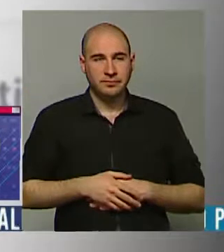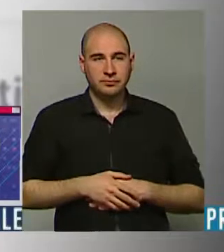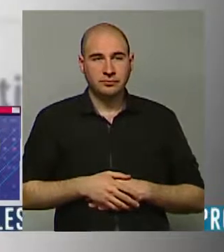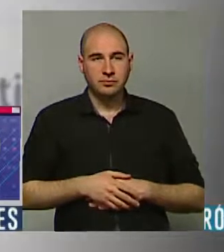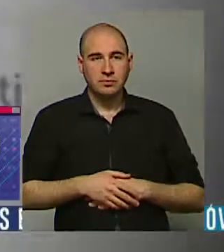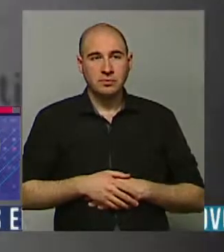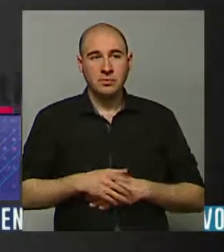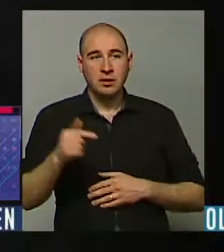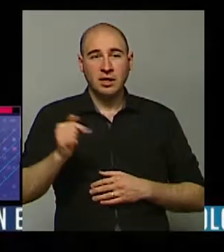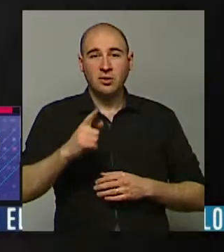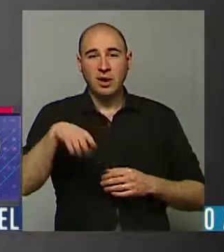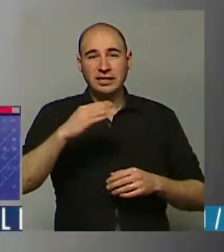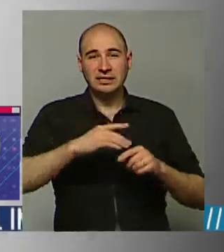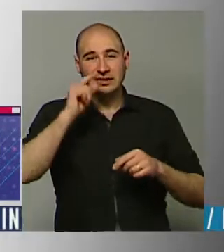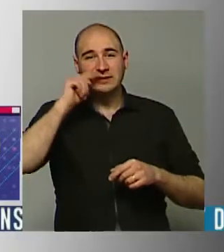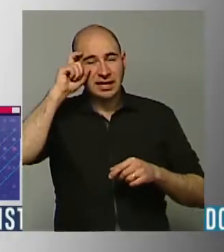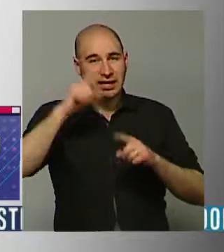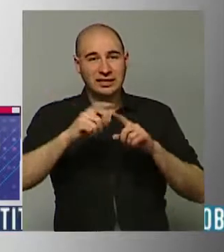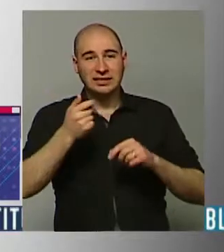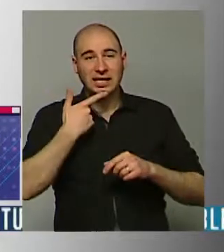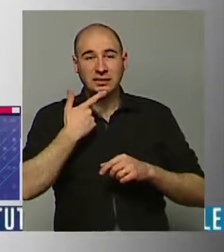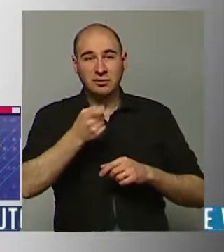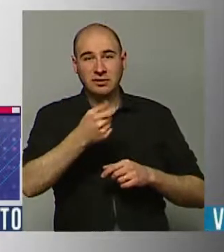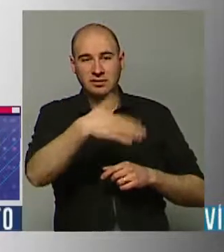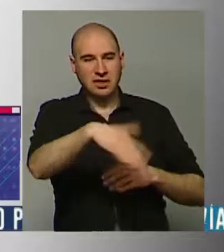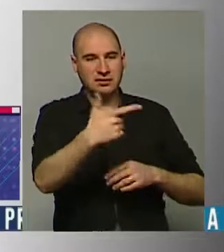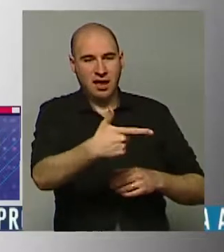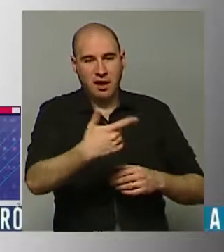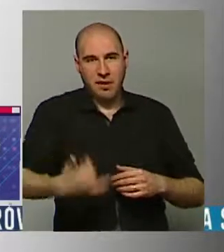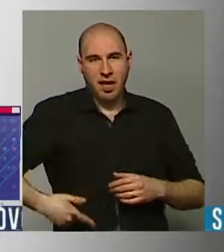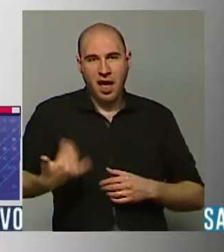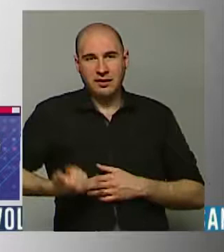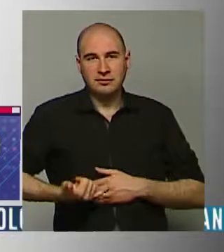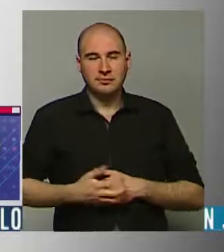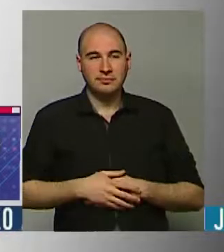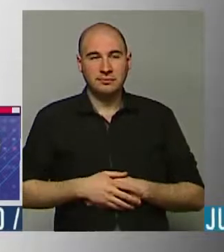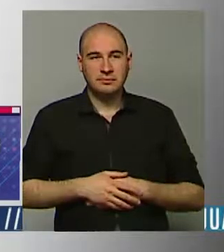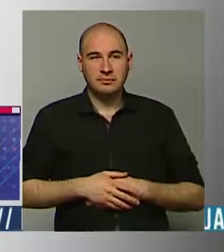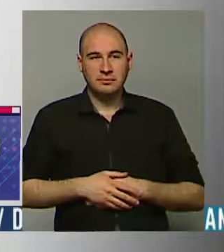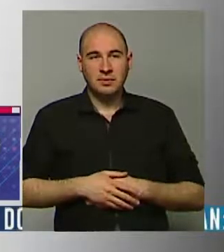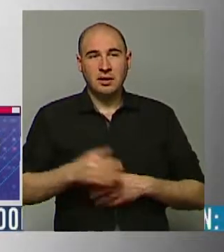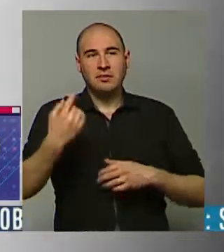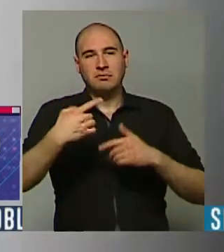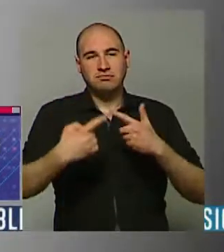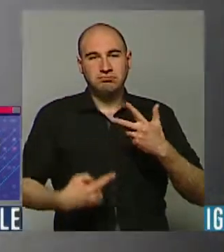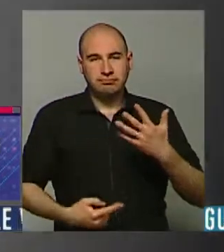de cosas, porque bueno, en Texas todos sabemos que andas por la calle con un arma en el costado, o sea, ese tipo de cosas.